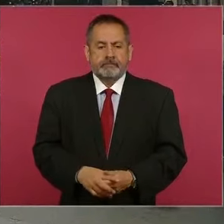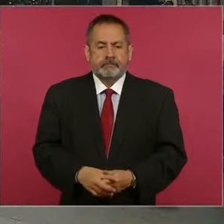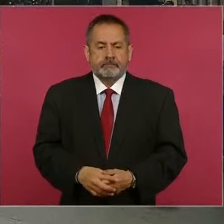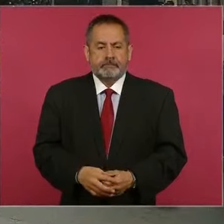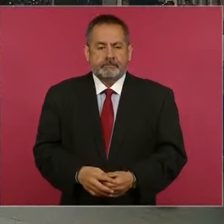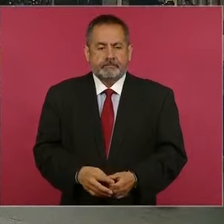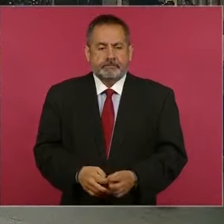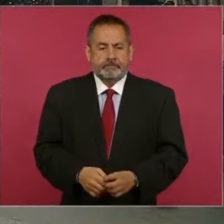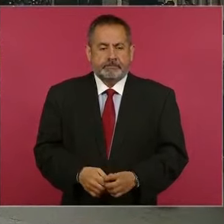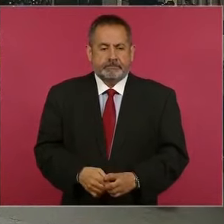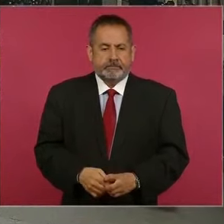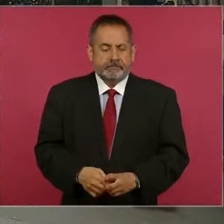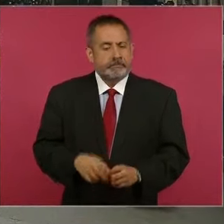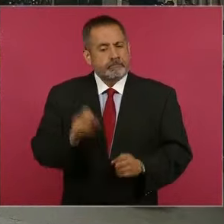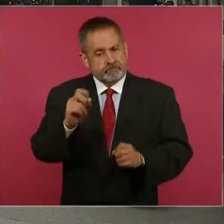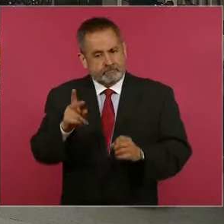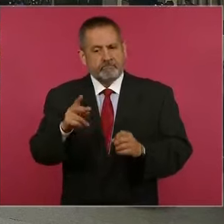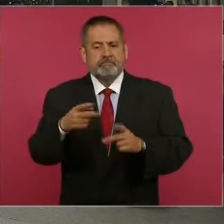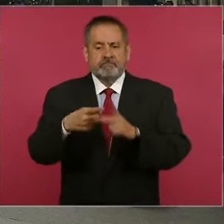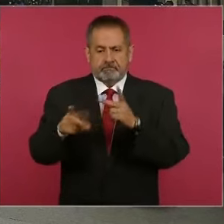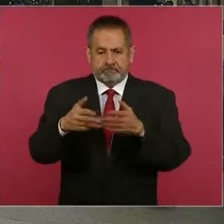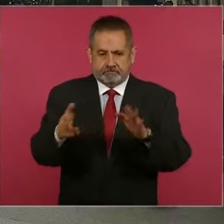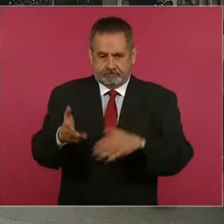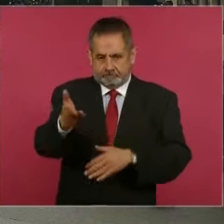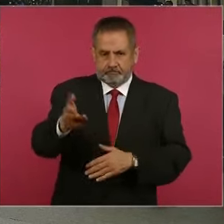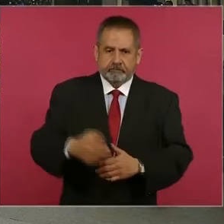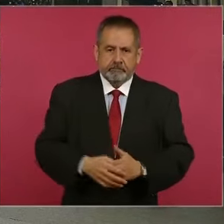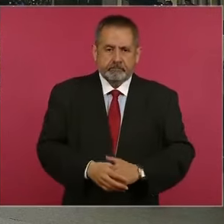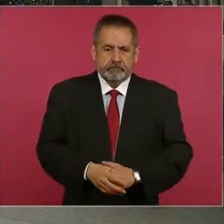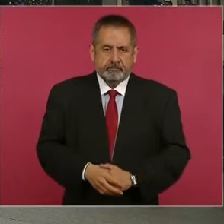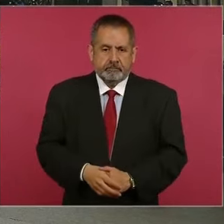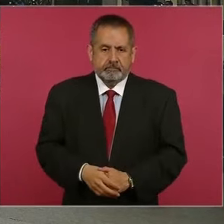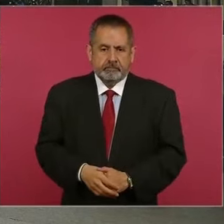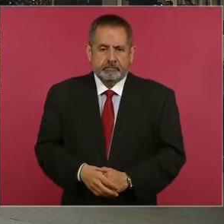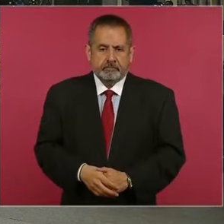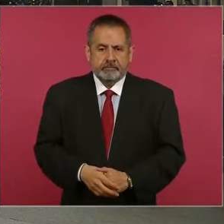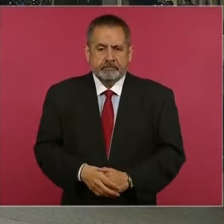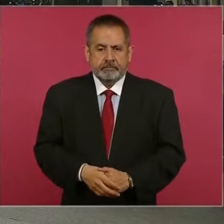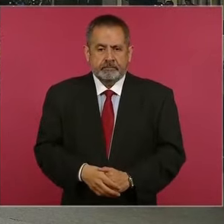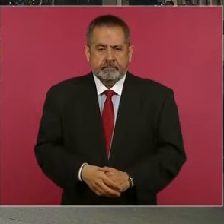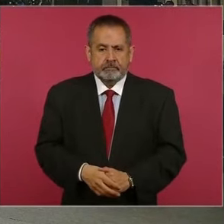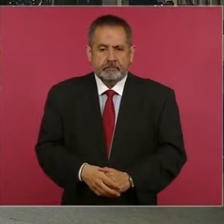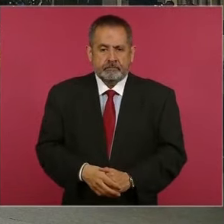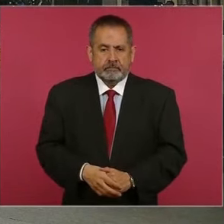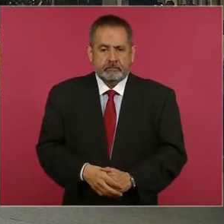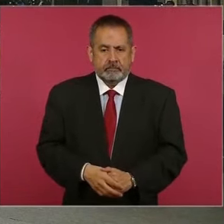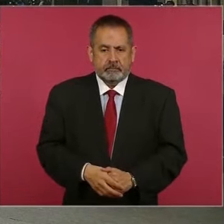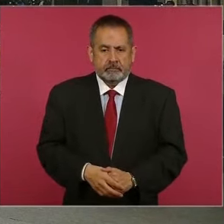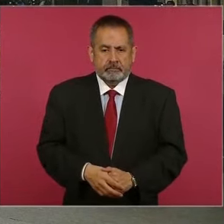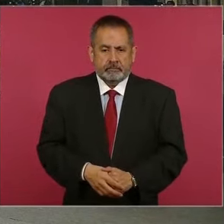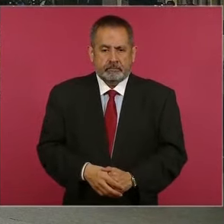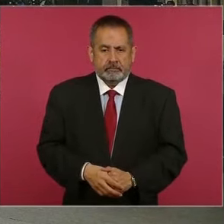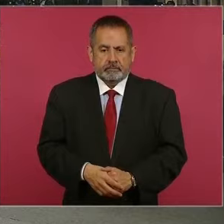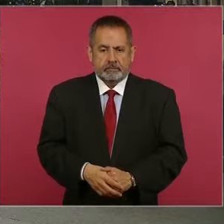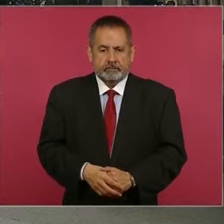Bueno, pues vamos a abrir. Empezamos. Sí.